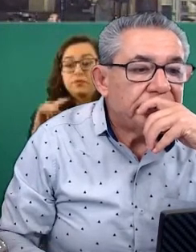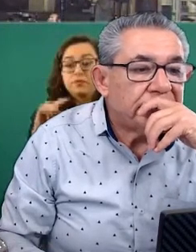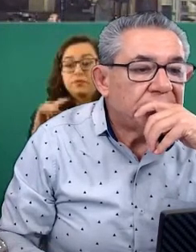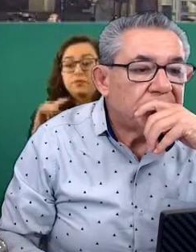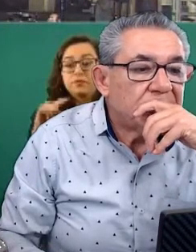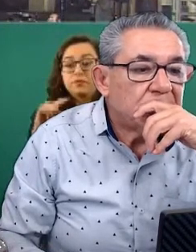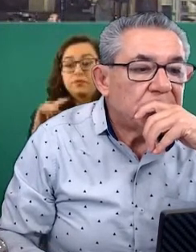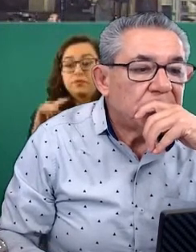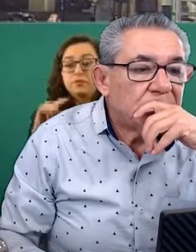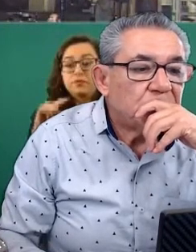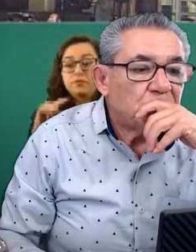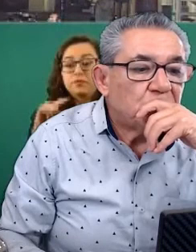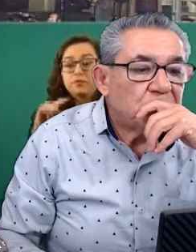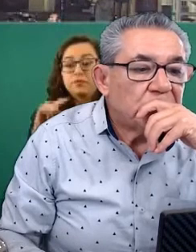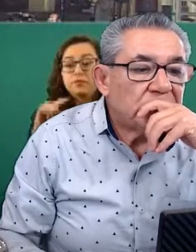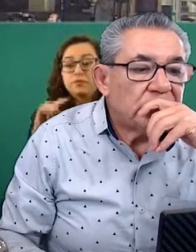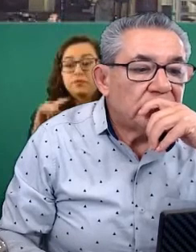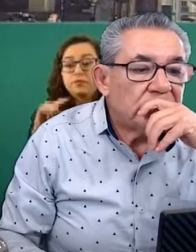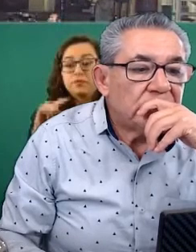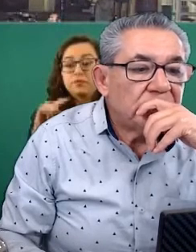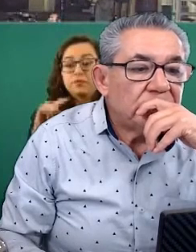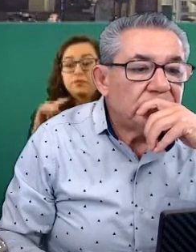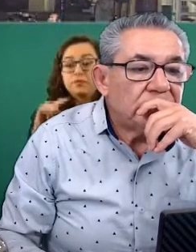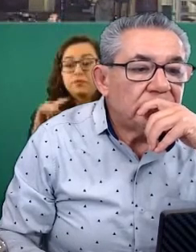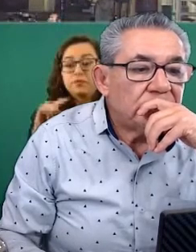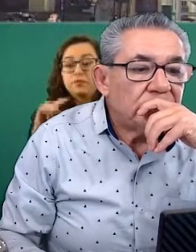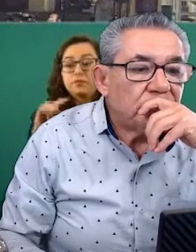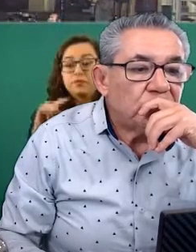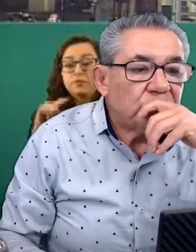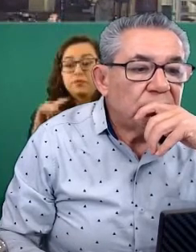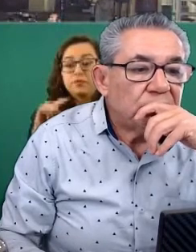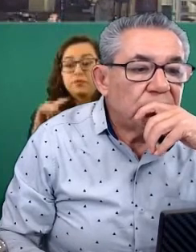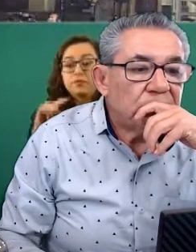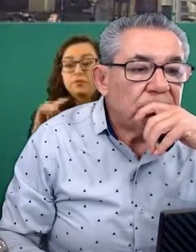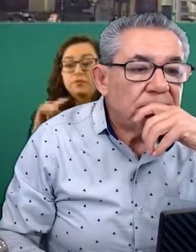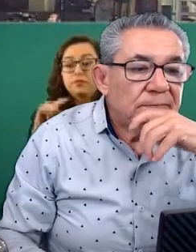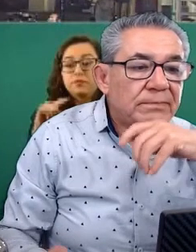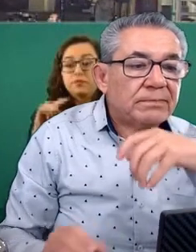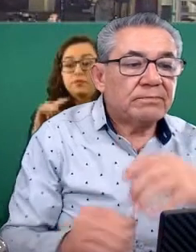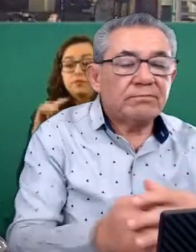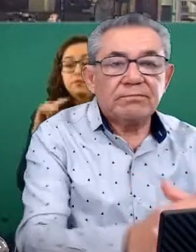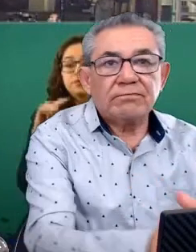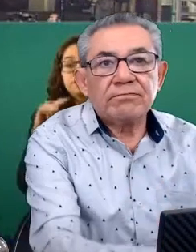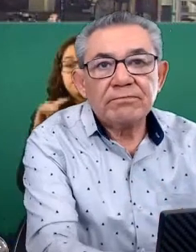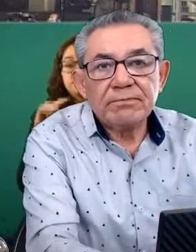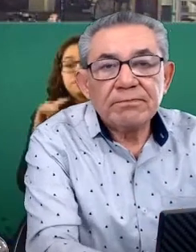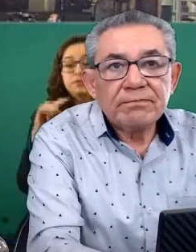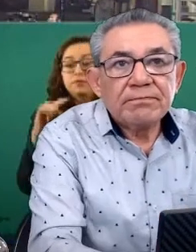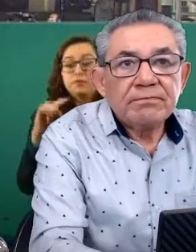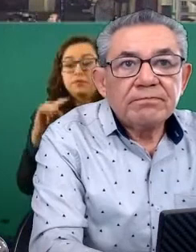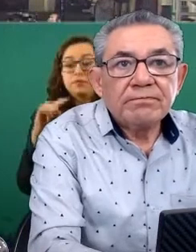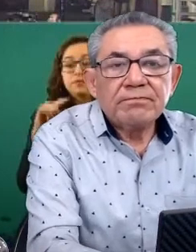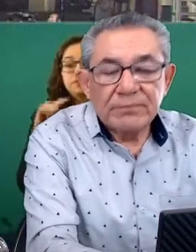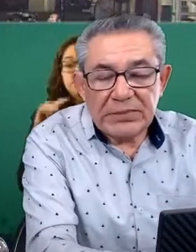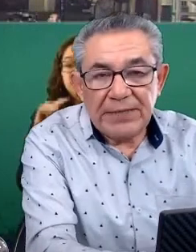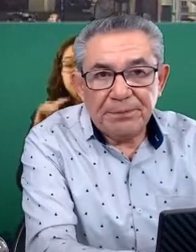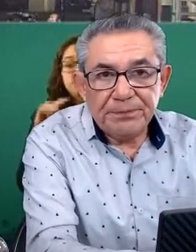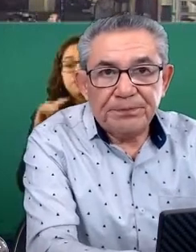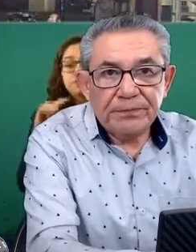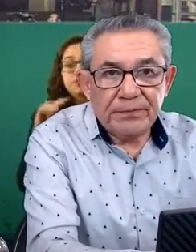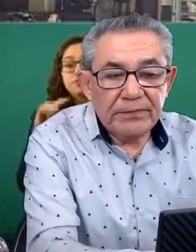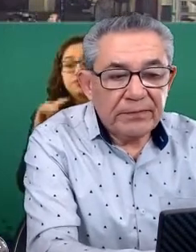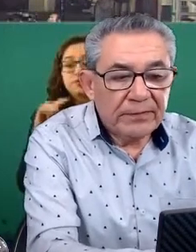A que no deberíamos de, pero nos llegaron a acostumbrar a esta bola de pillos al grado de que hoy Felipe Calderón sale en defensa,